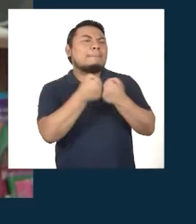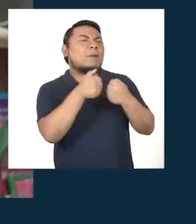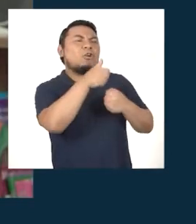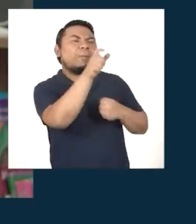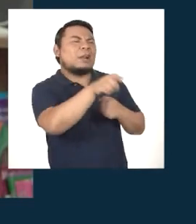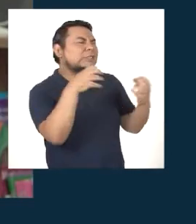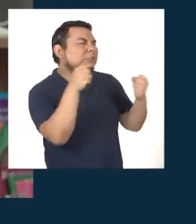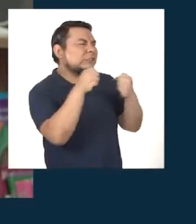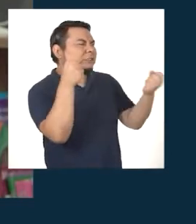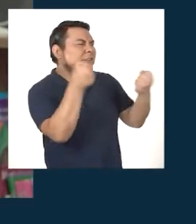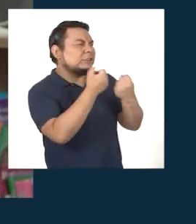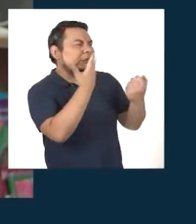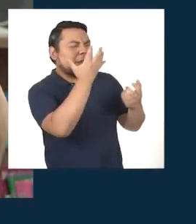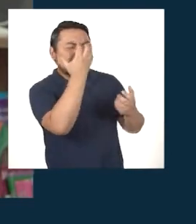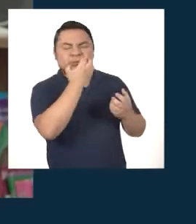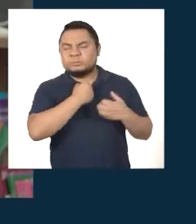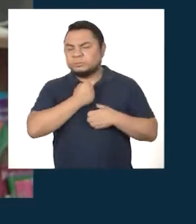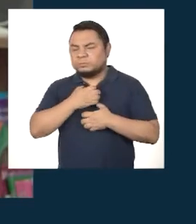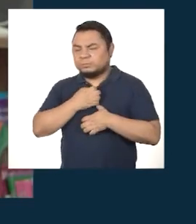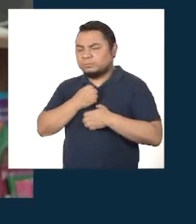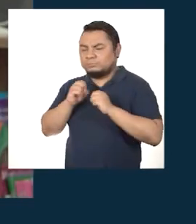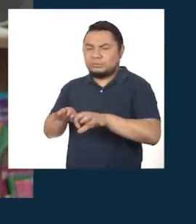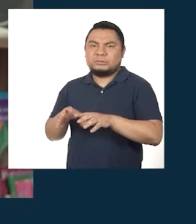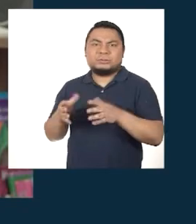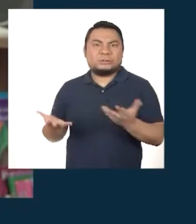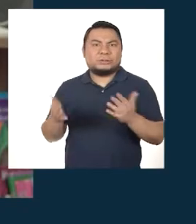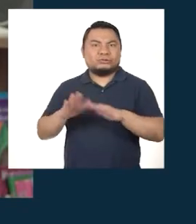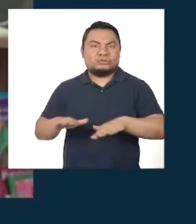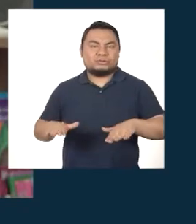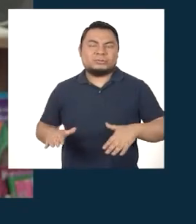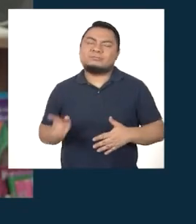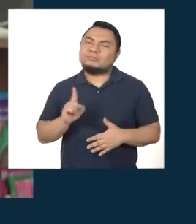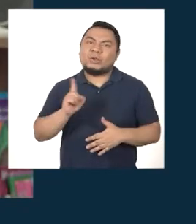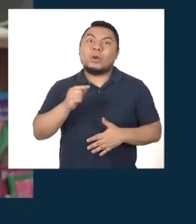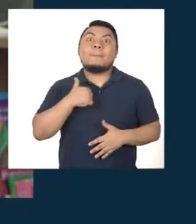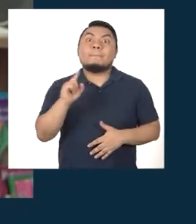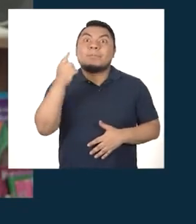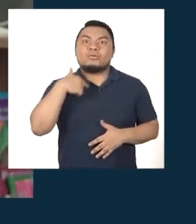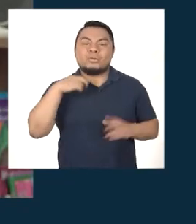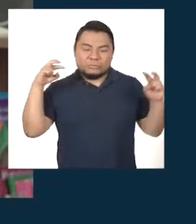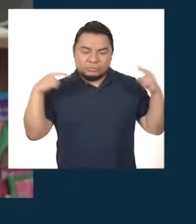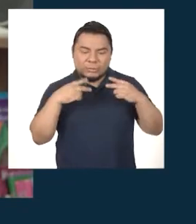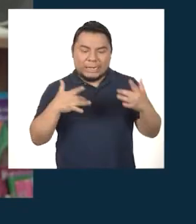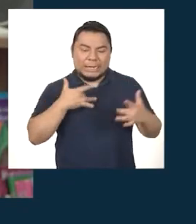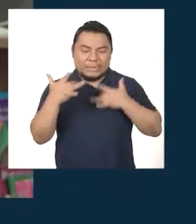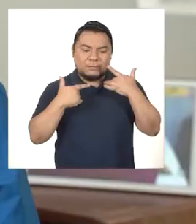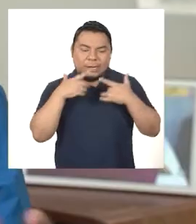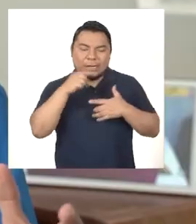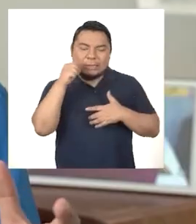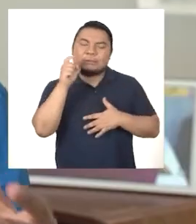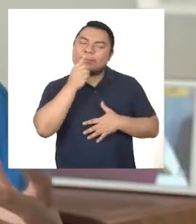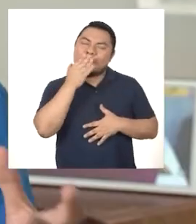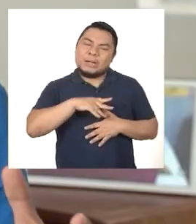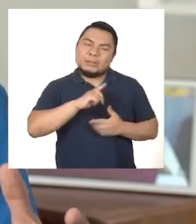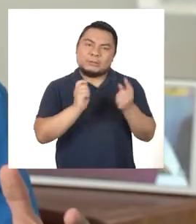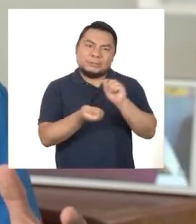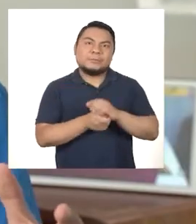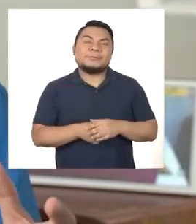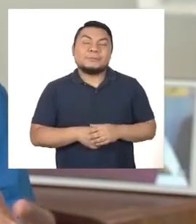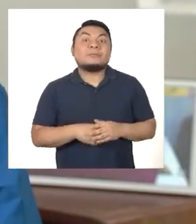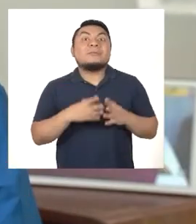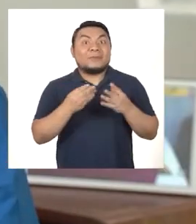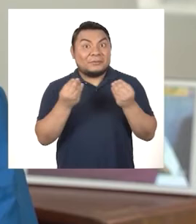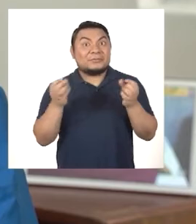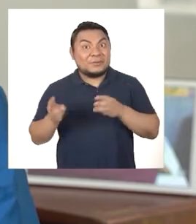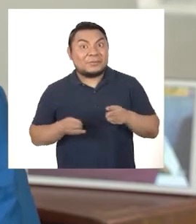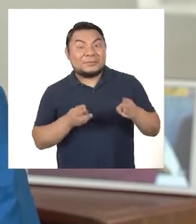con alguien. Entonces, darme cuenta de mi emoción es lo que me ayuda más. Muy bien, entonces hay muchas estrategias